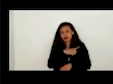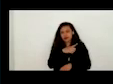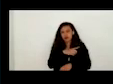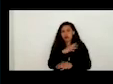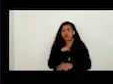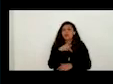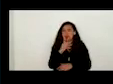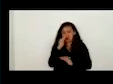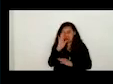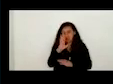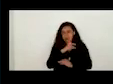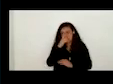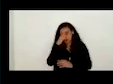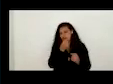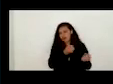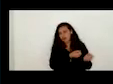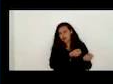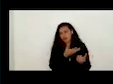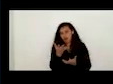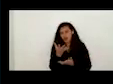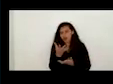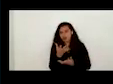el transporte de esas vitaminas, como les mencionaba.